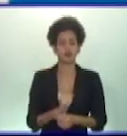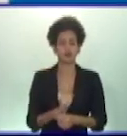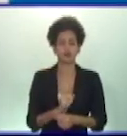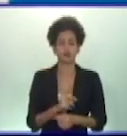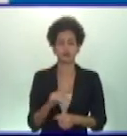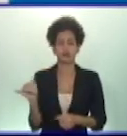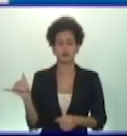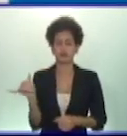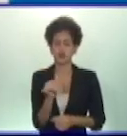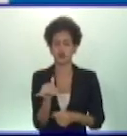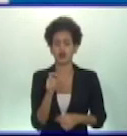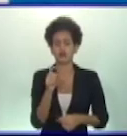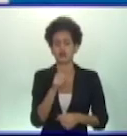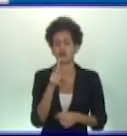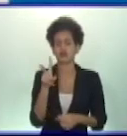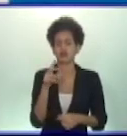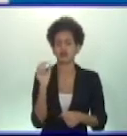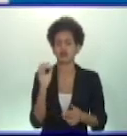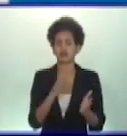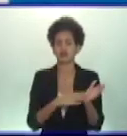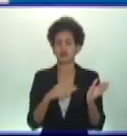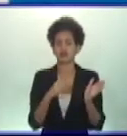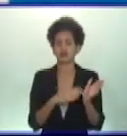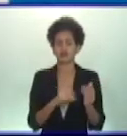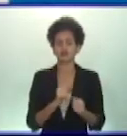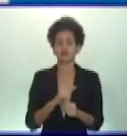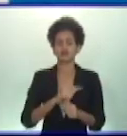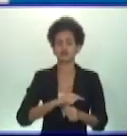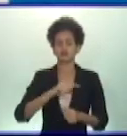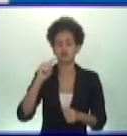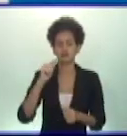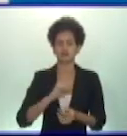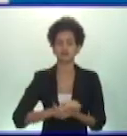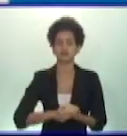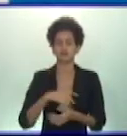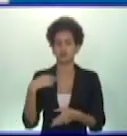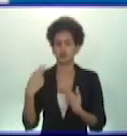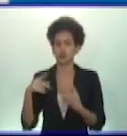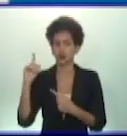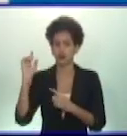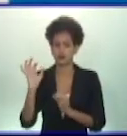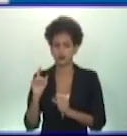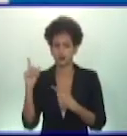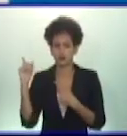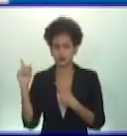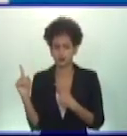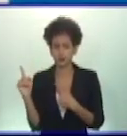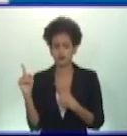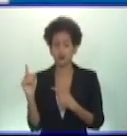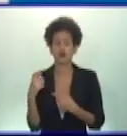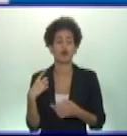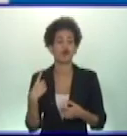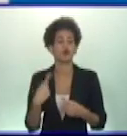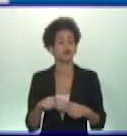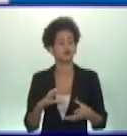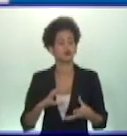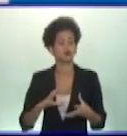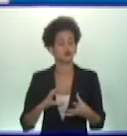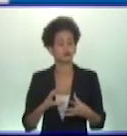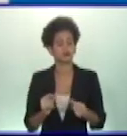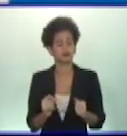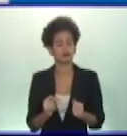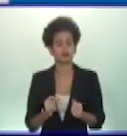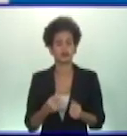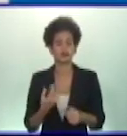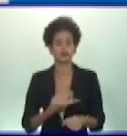es igual a 12 meses. Por lo tanto, esto lo podemos enlazar. Otra manera de representar el año son con días.